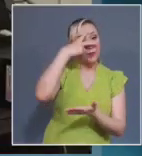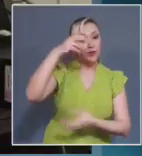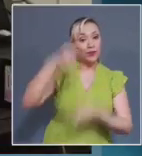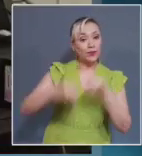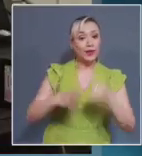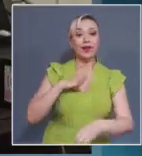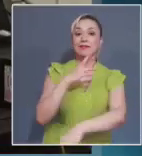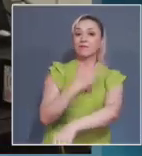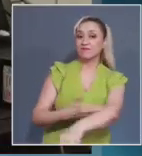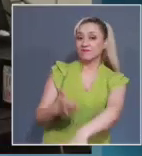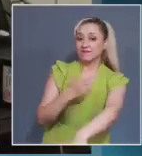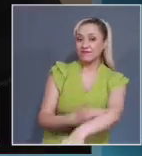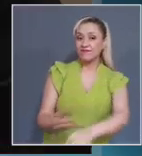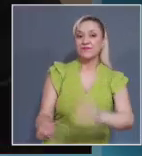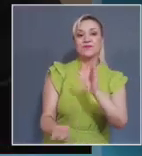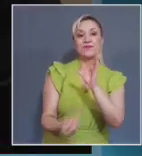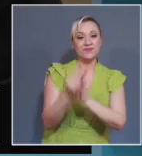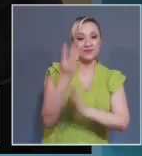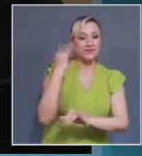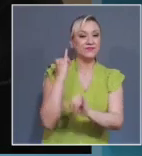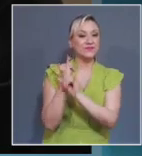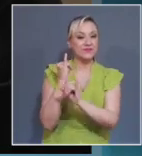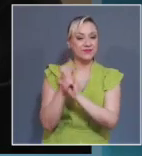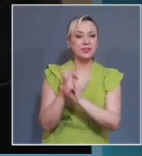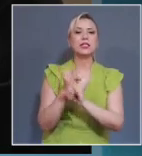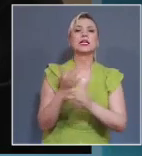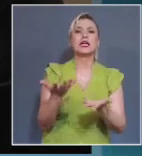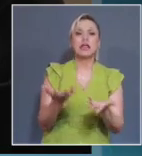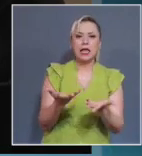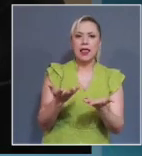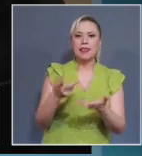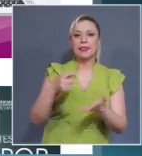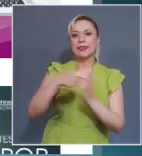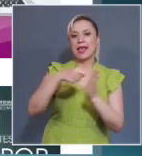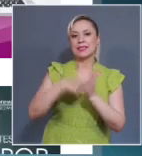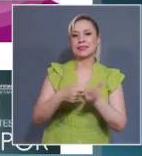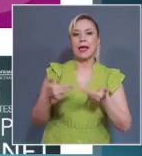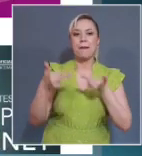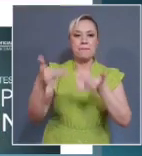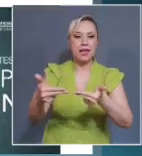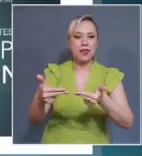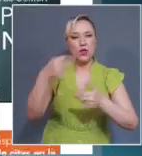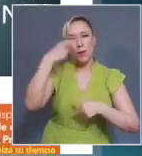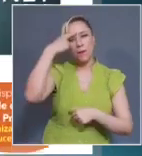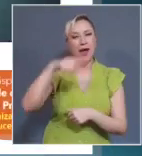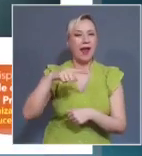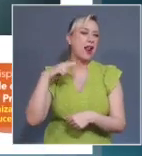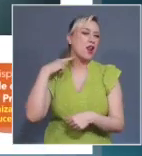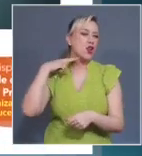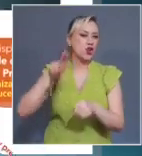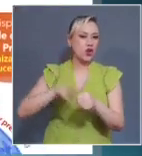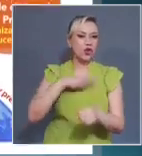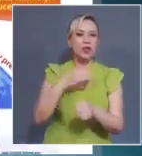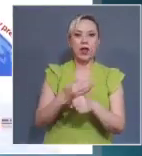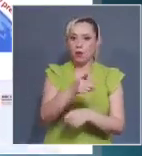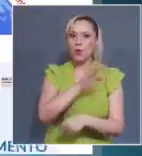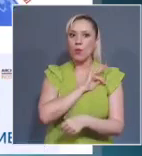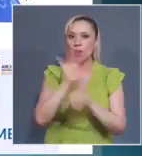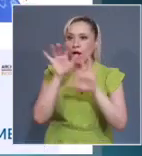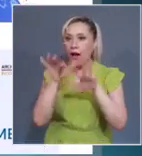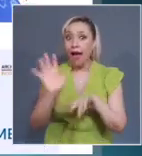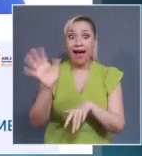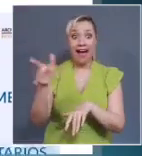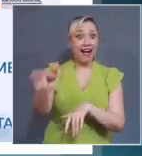la solicitud de informe de testamento dirigido a notarias y notarias. En el sitio también podemos encontrar un apartado